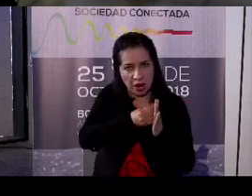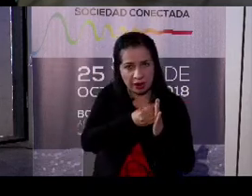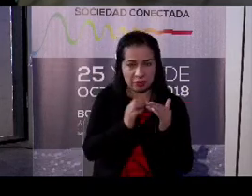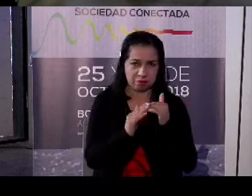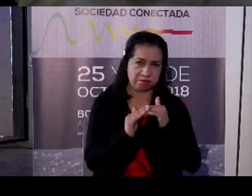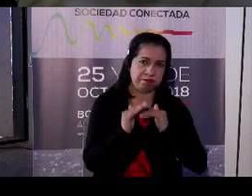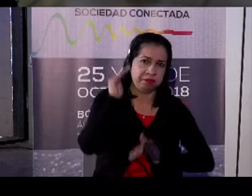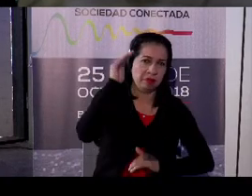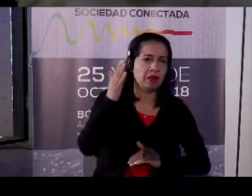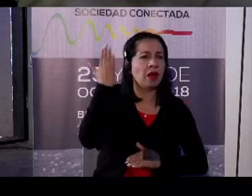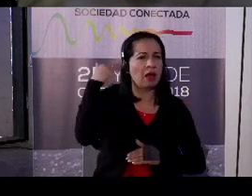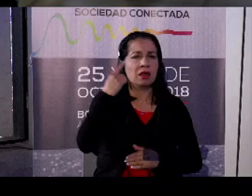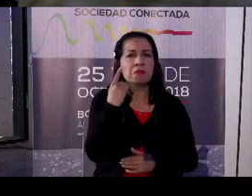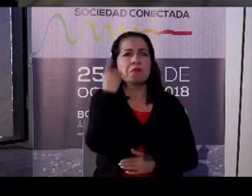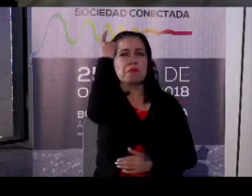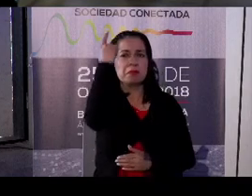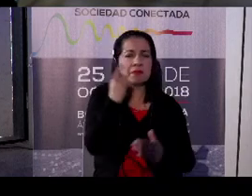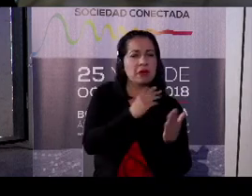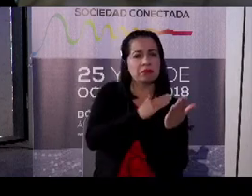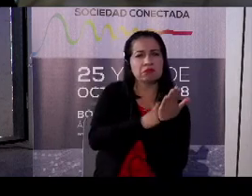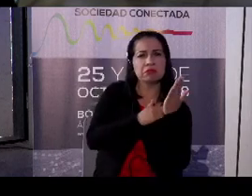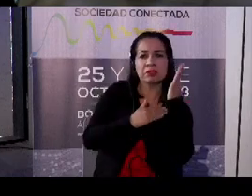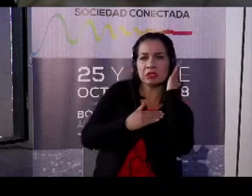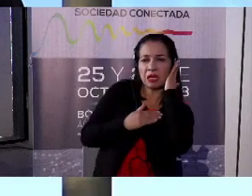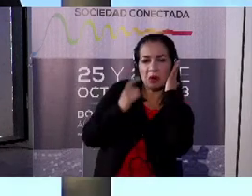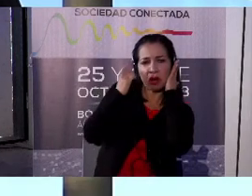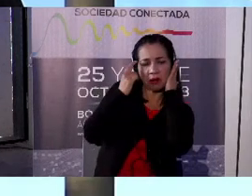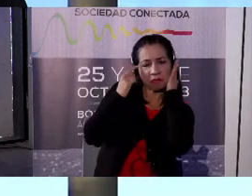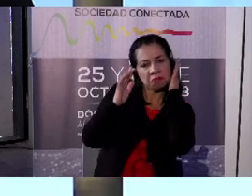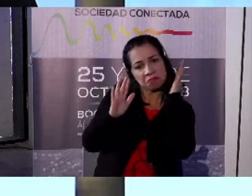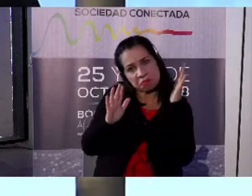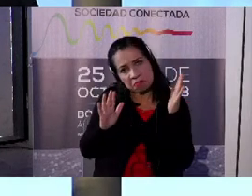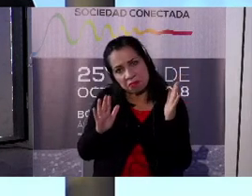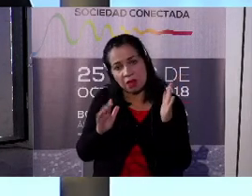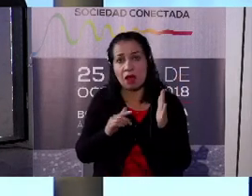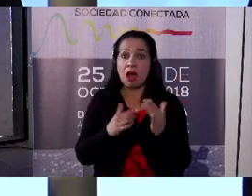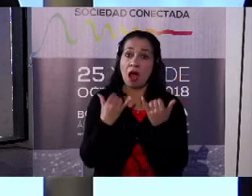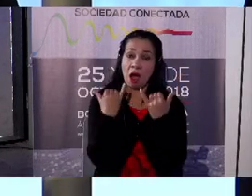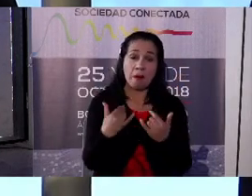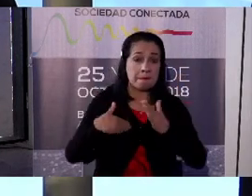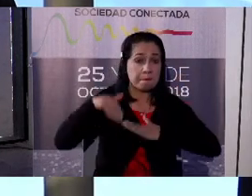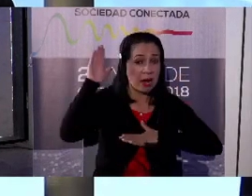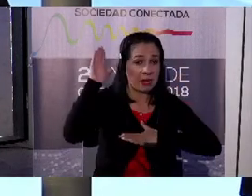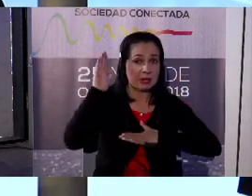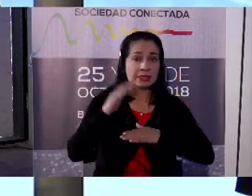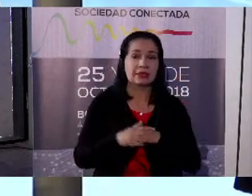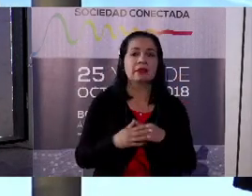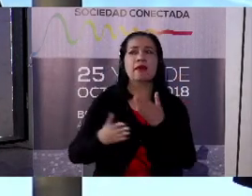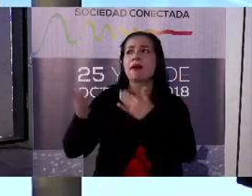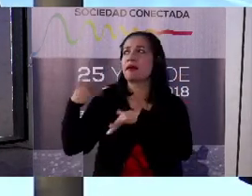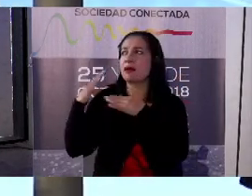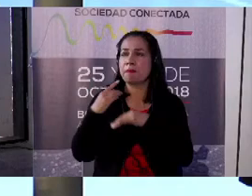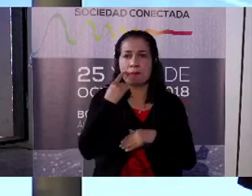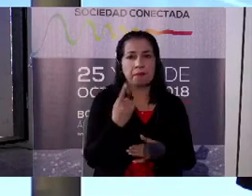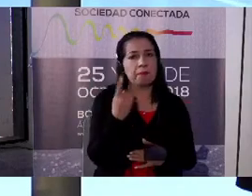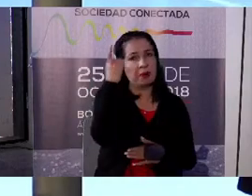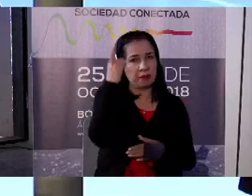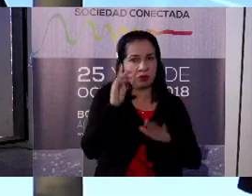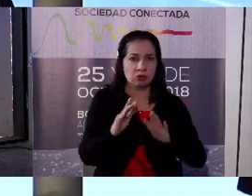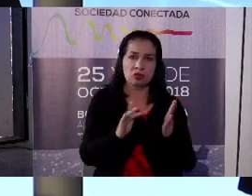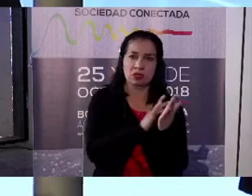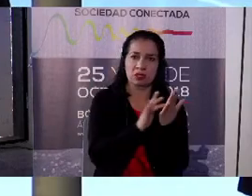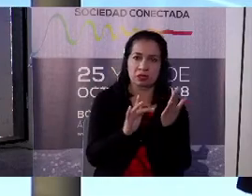primeros celulares inteligentes y de hecho el primer a la primera nave que